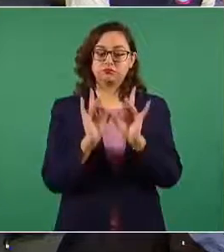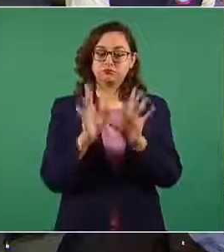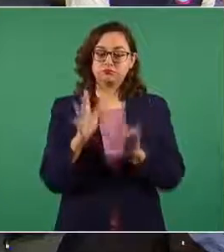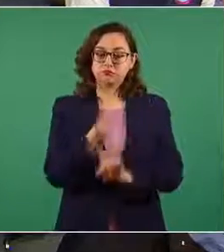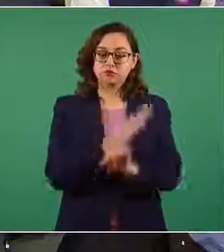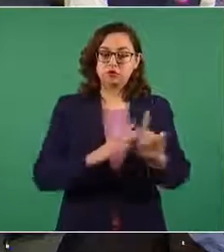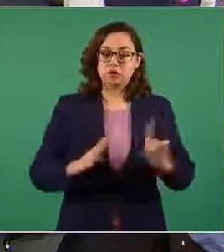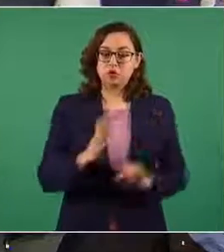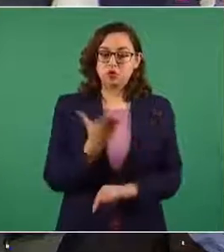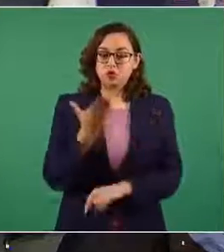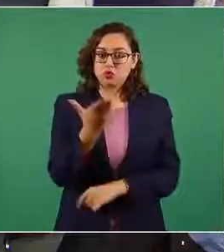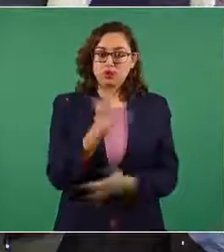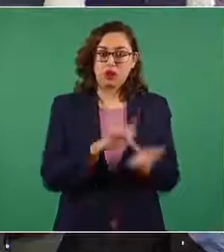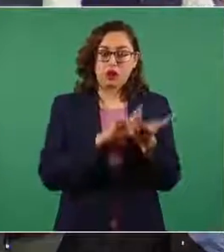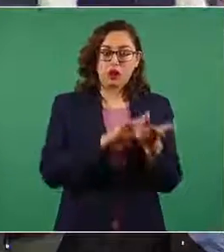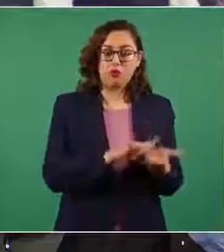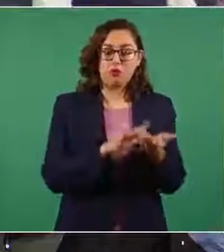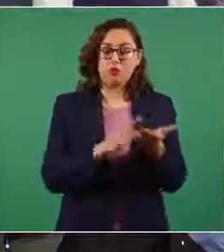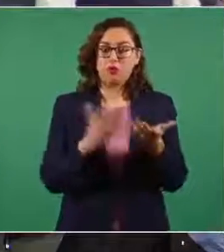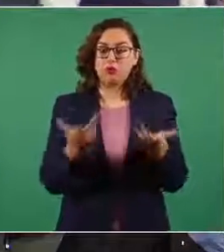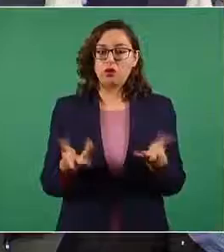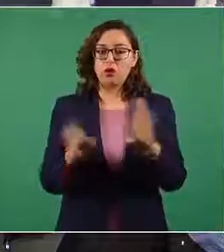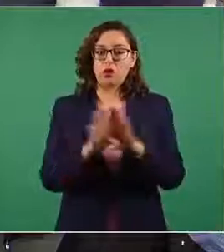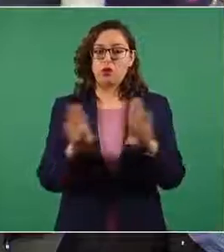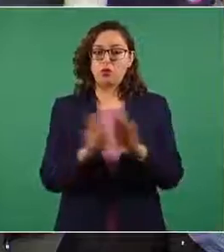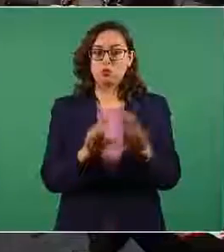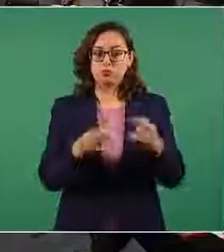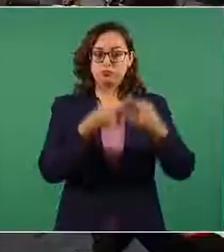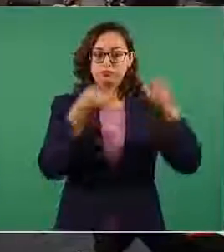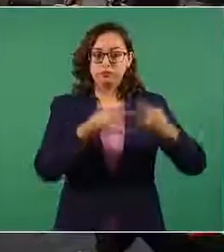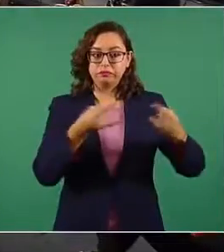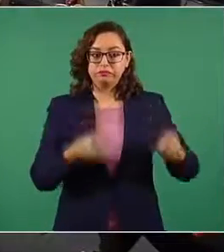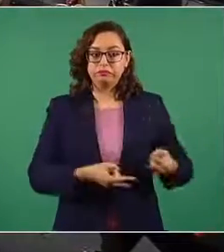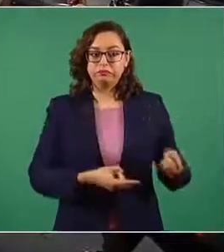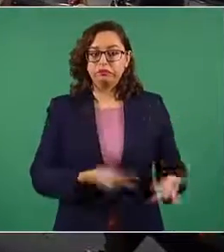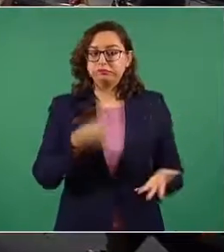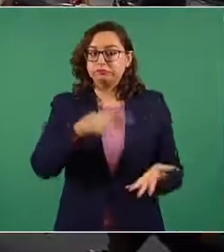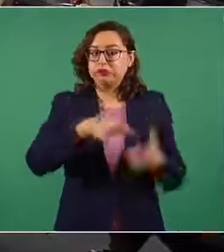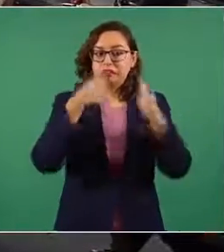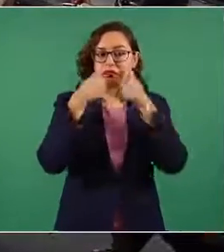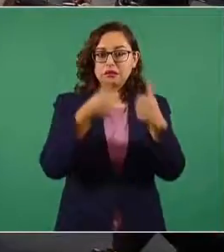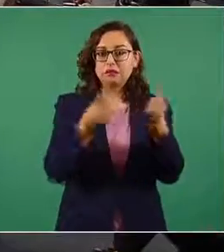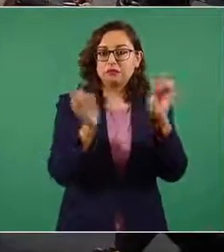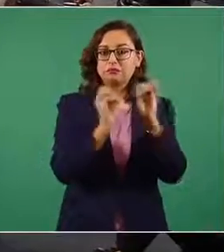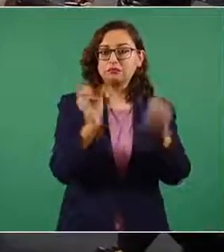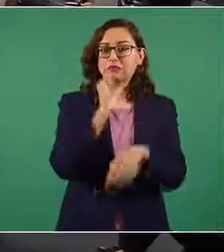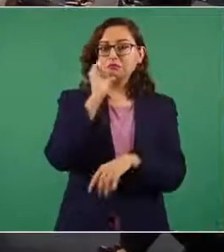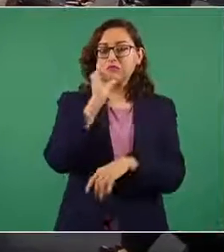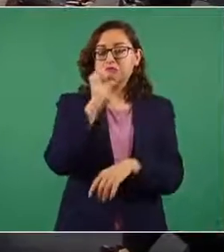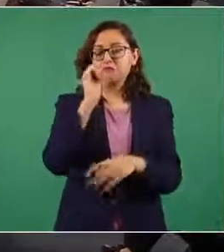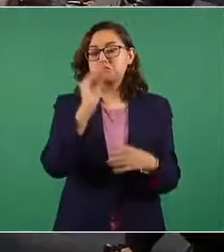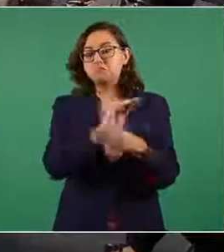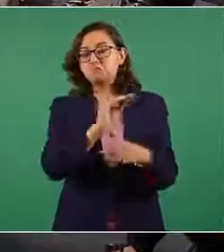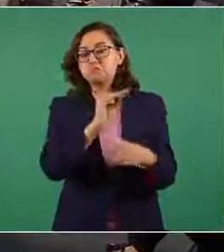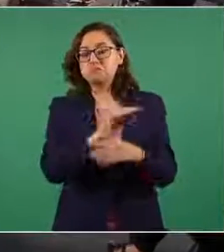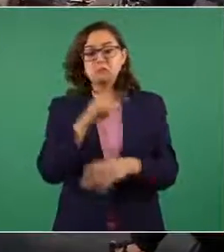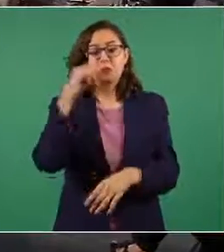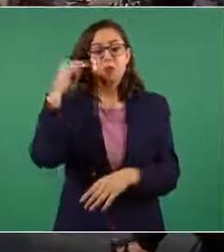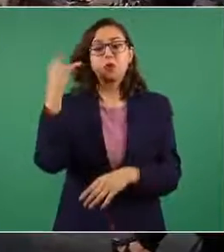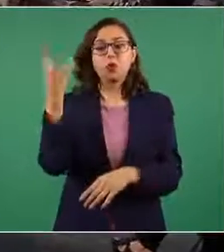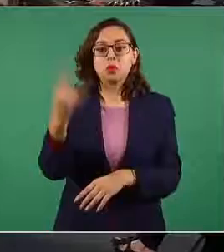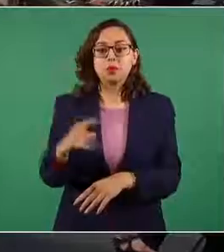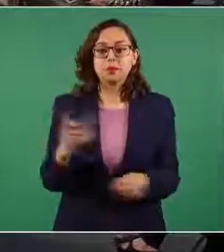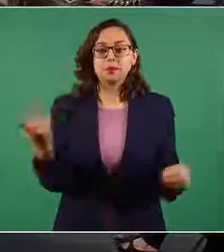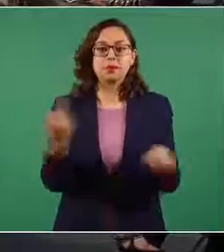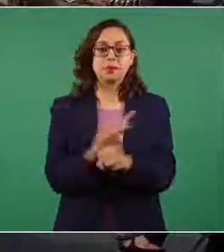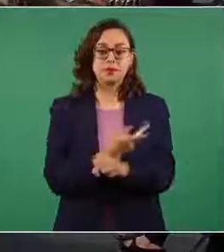circunstancias para poder atender estos casos olvidados, porque quizá a veces no son tan mediáticos, no son presentados?